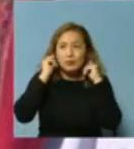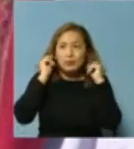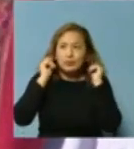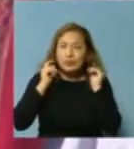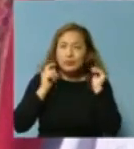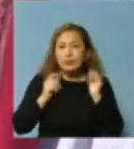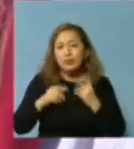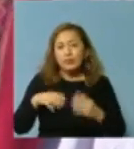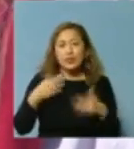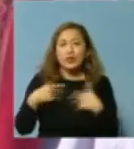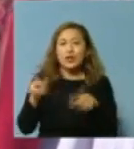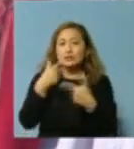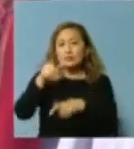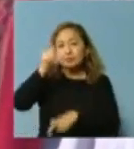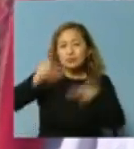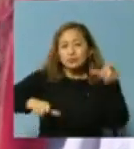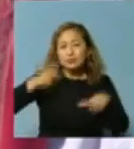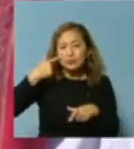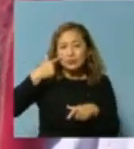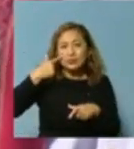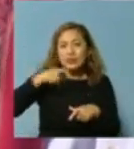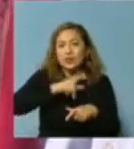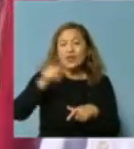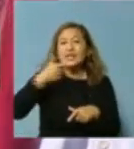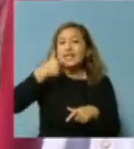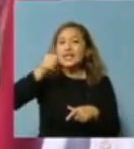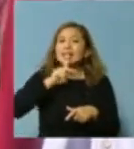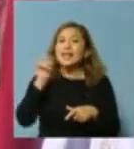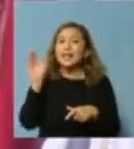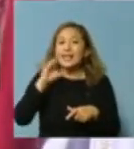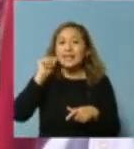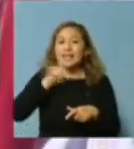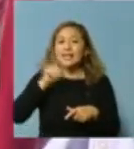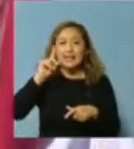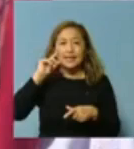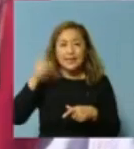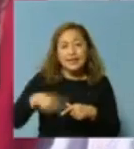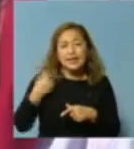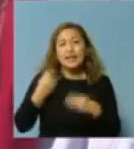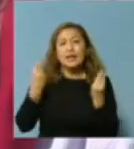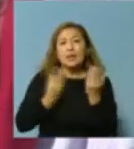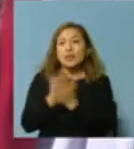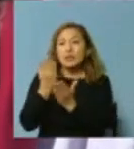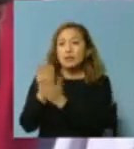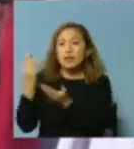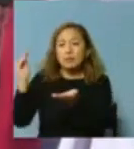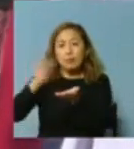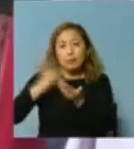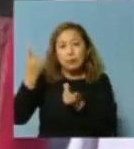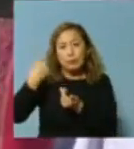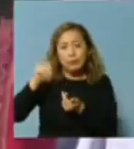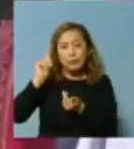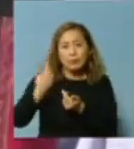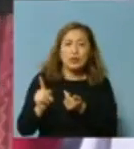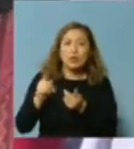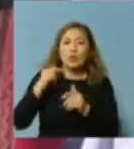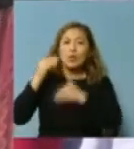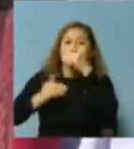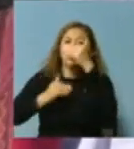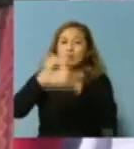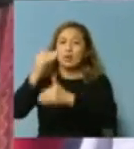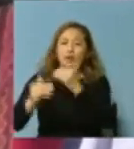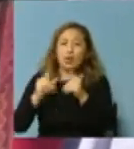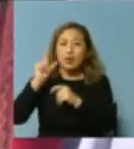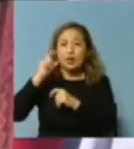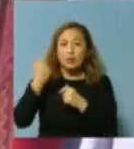muchas localidades que de acá de Santa Catalina, que es muy grande la jurisdicción, me están pidiendo eso, pero vamos a ir dando pasos, ¿no es cierto?, de